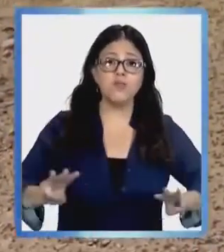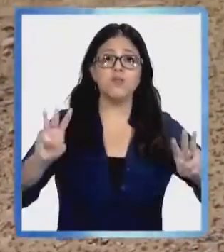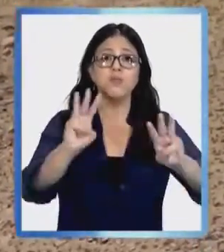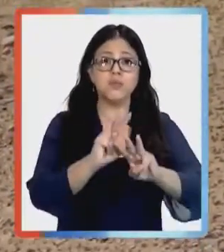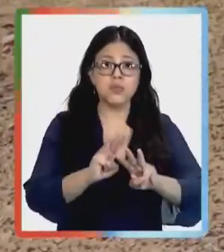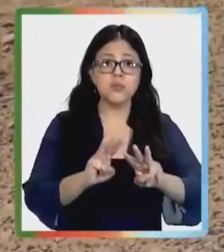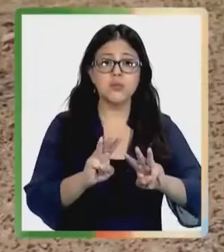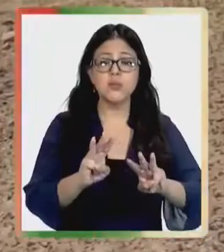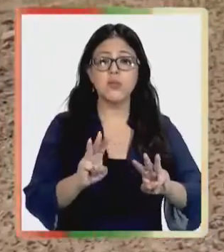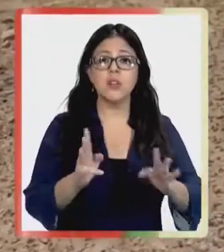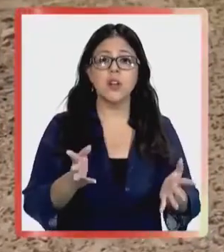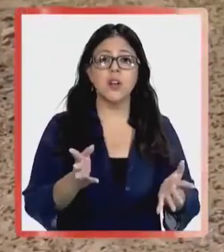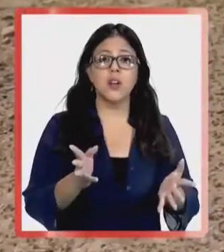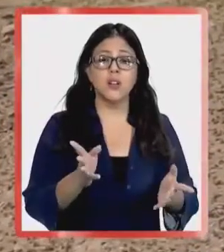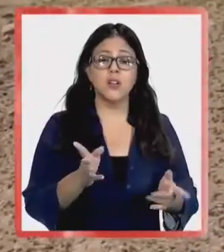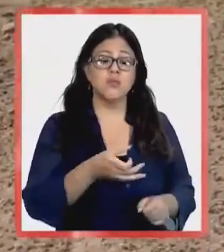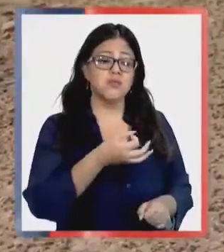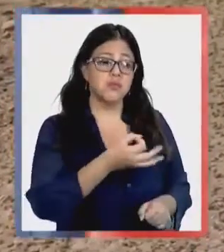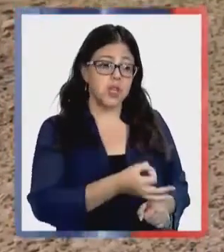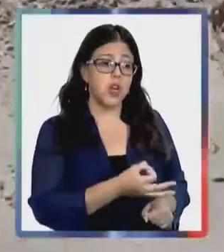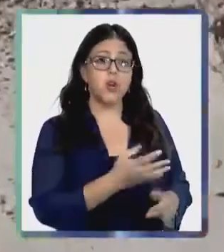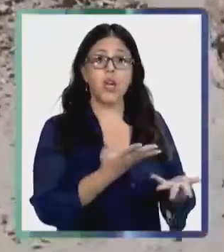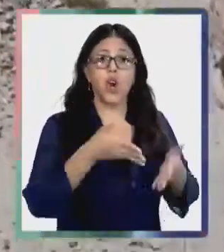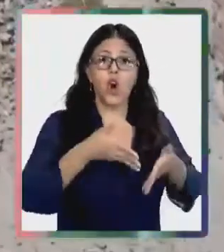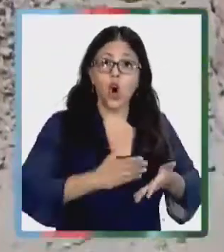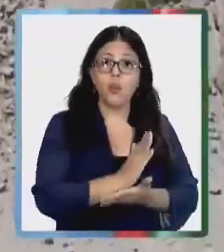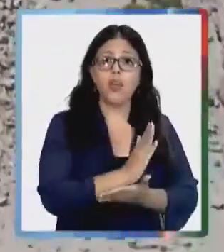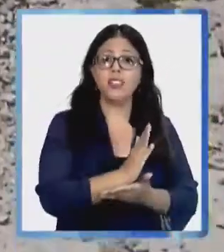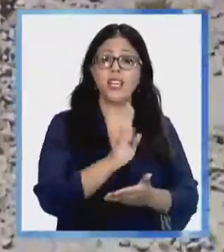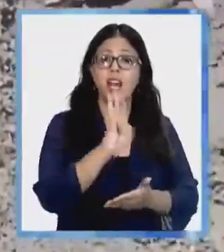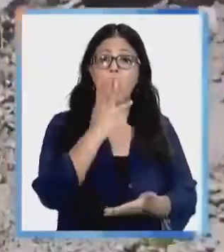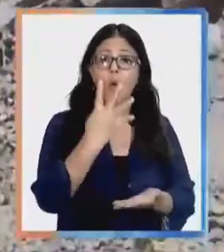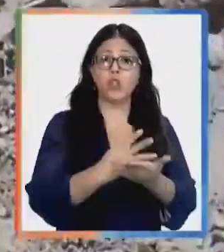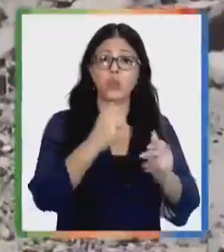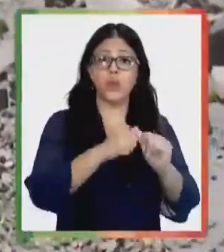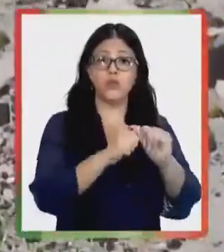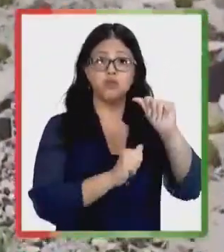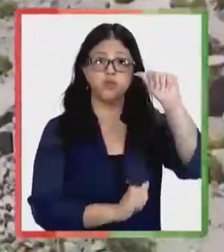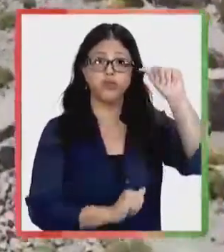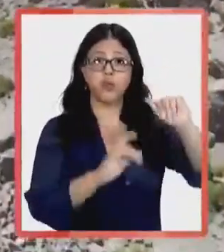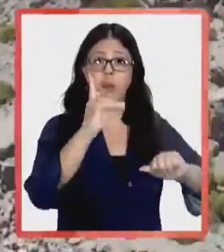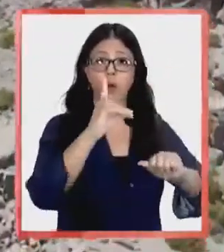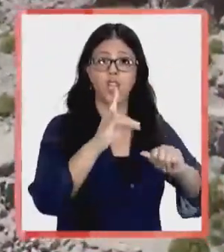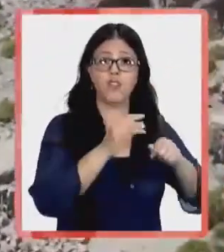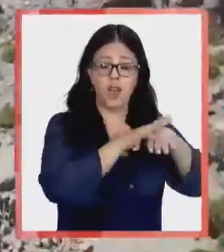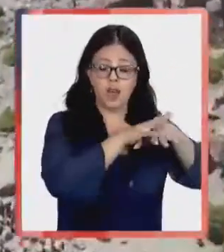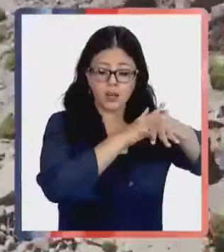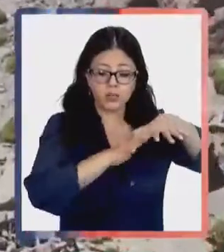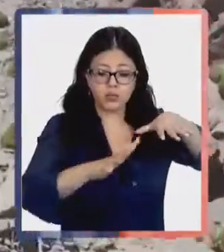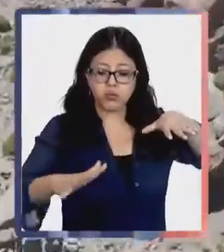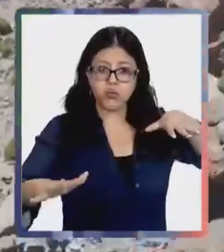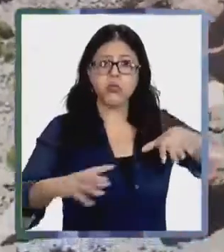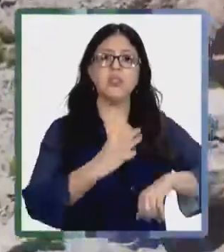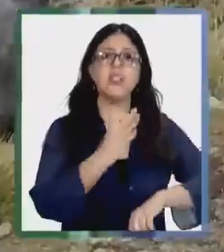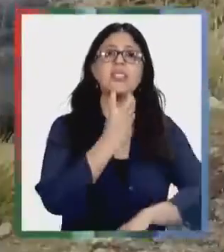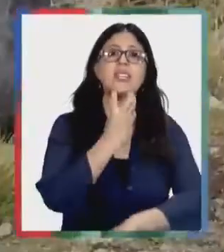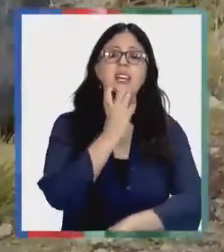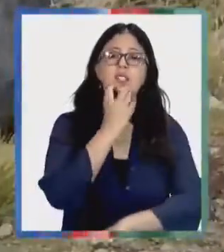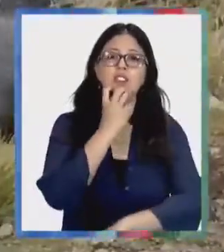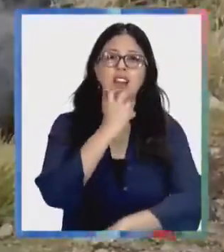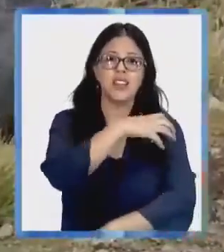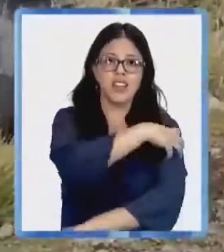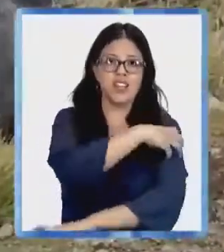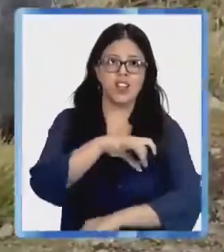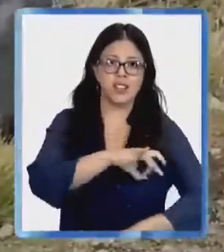se limitó a confirmar que Silala nace a 4.000 metros de altitud en Bolivia y escurre por la frontera hacia la región de Antofagasta,